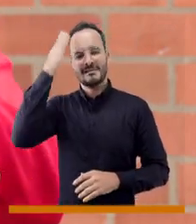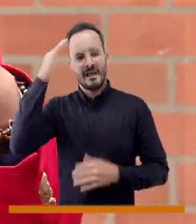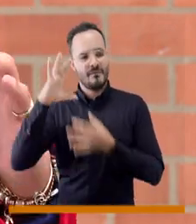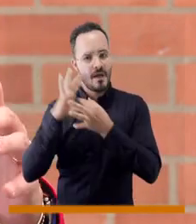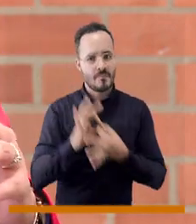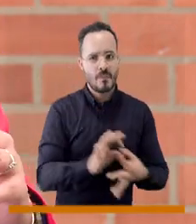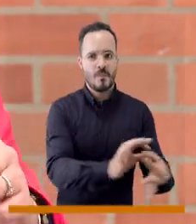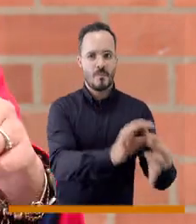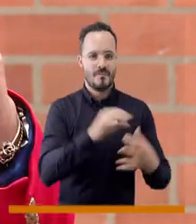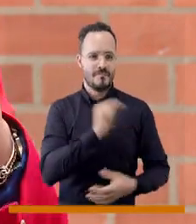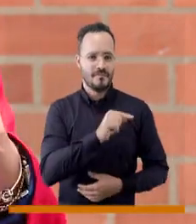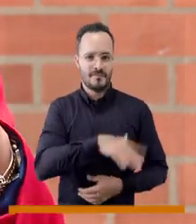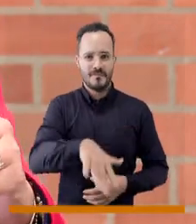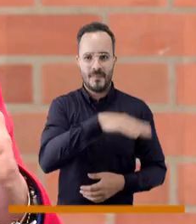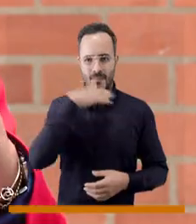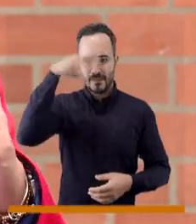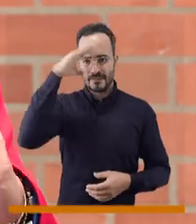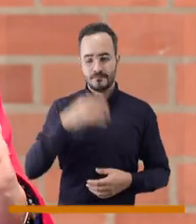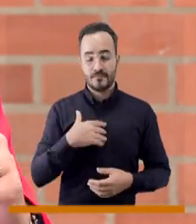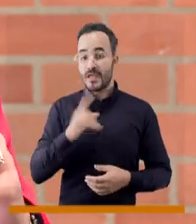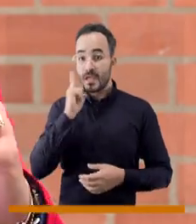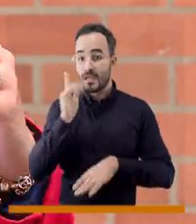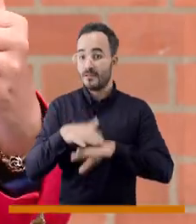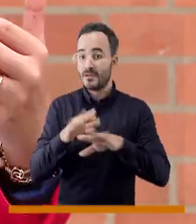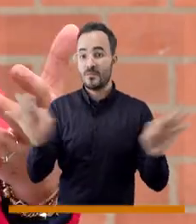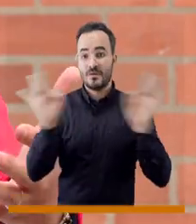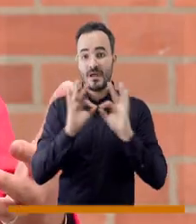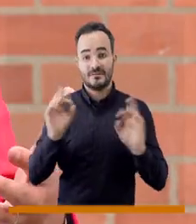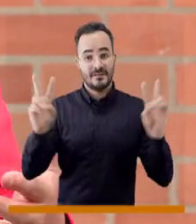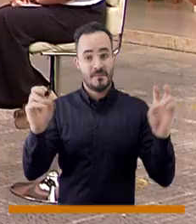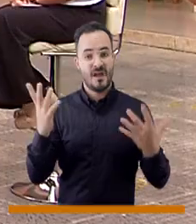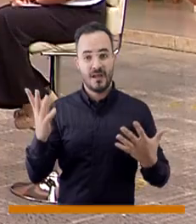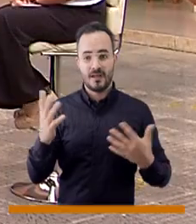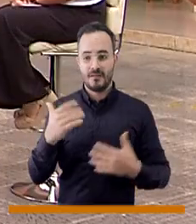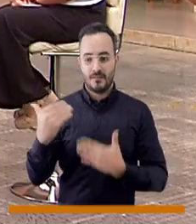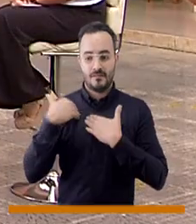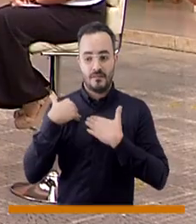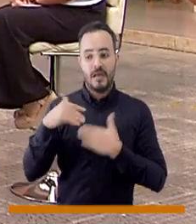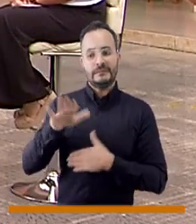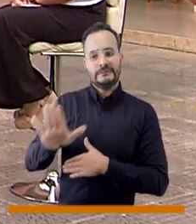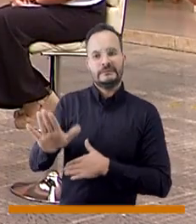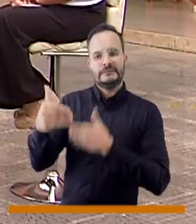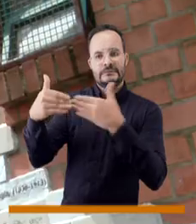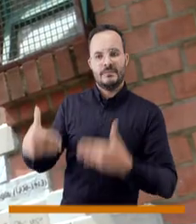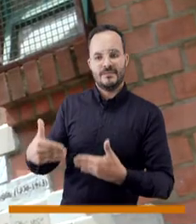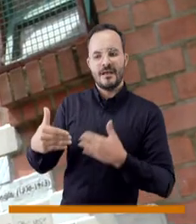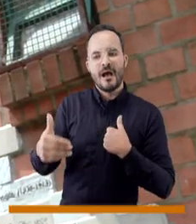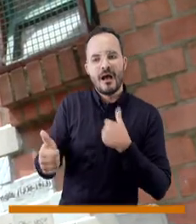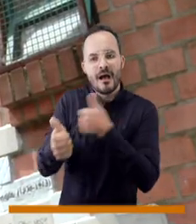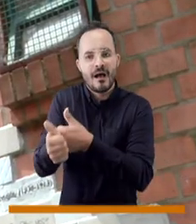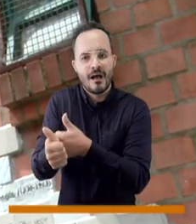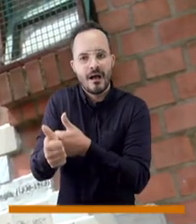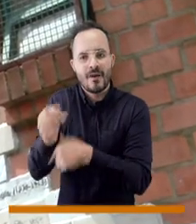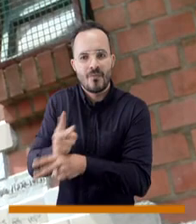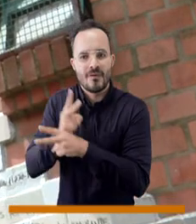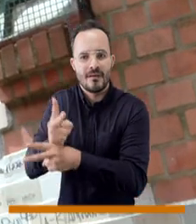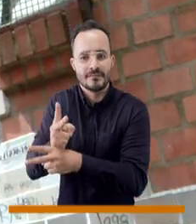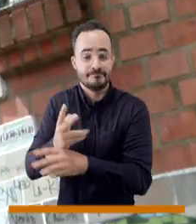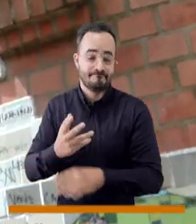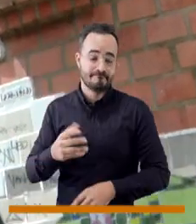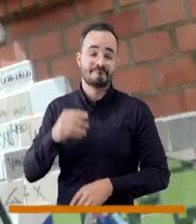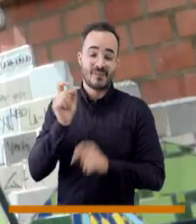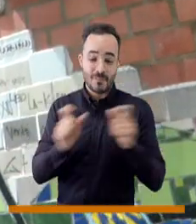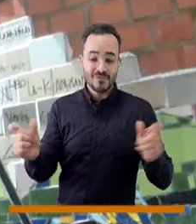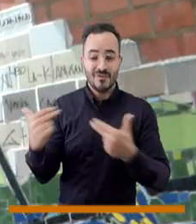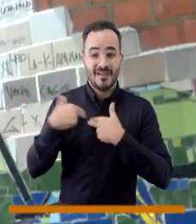recuerden que no debemos dejar de lado una población bastante importante, los cuidadores. Los cuidadores se convierten en esa población que